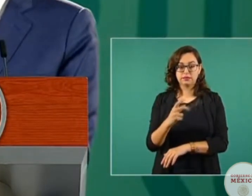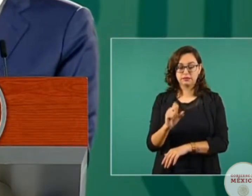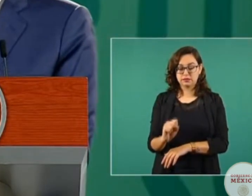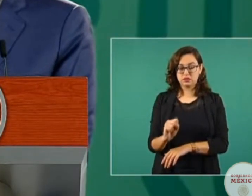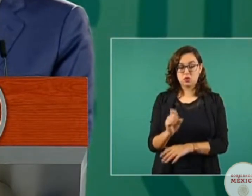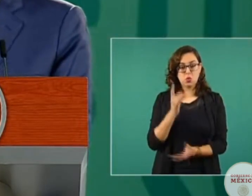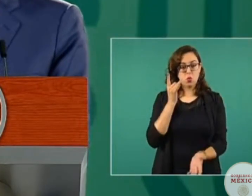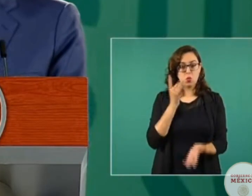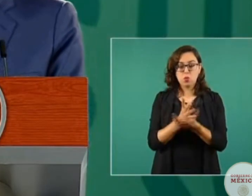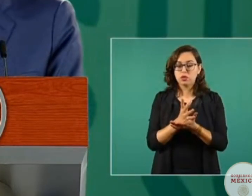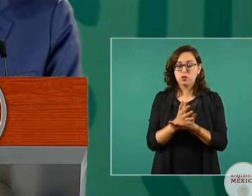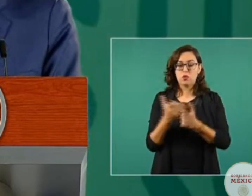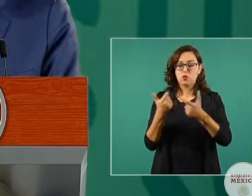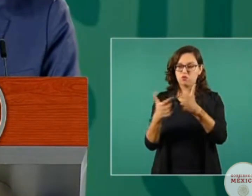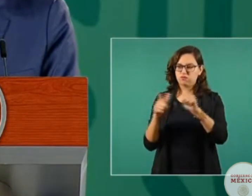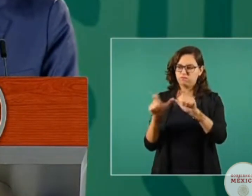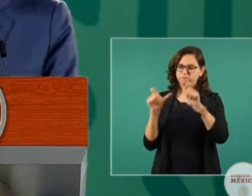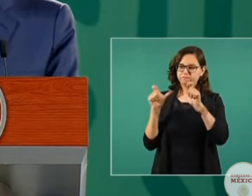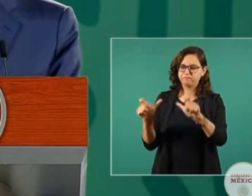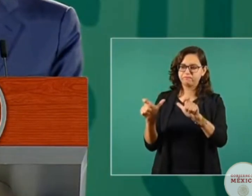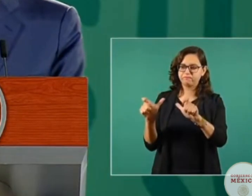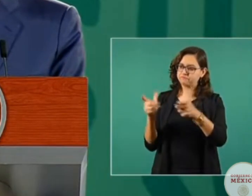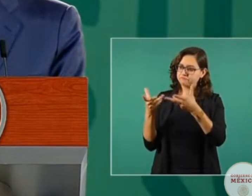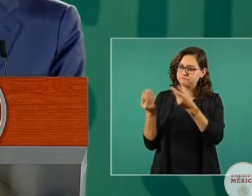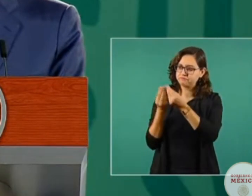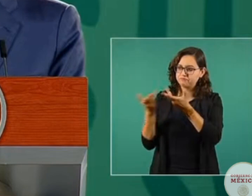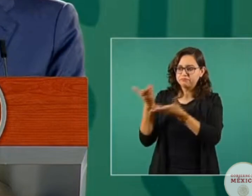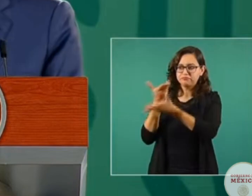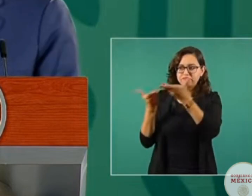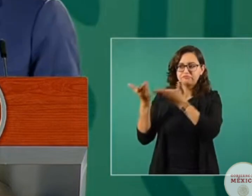los potentados, como todo el gobierno.